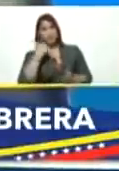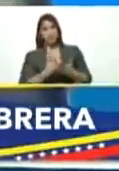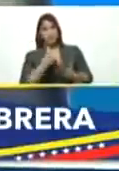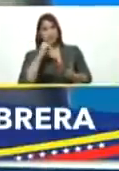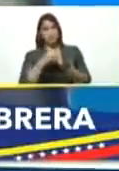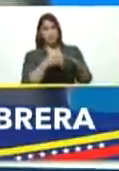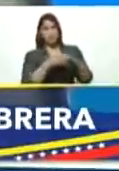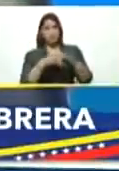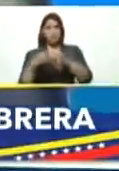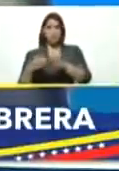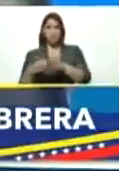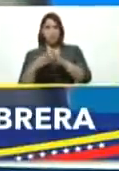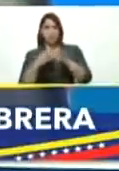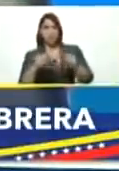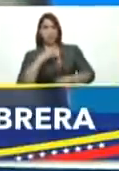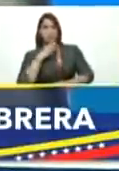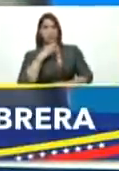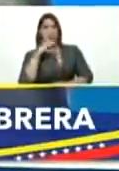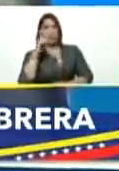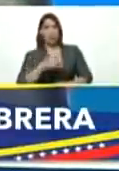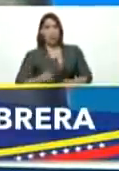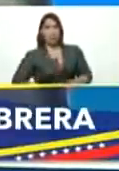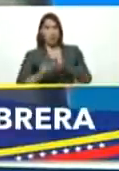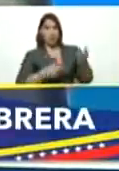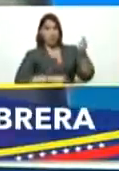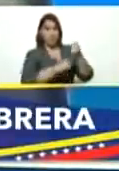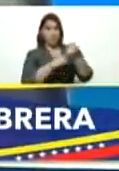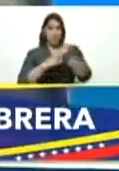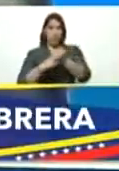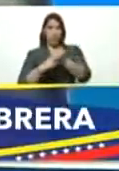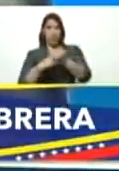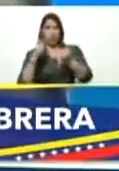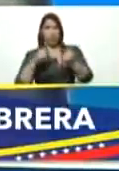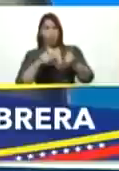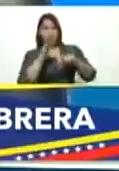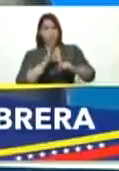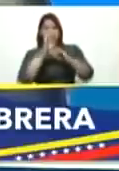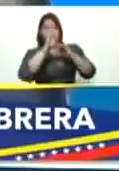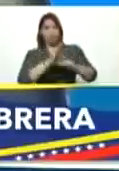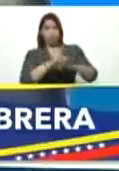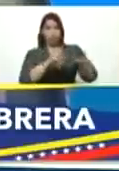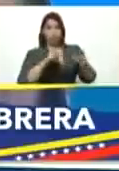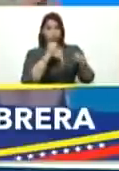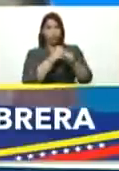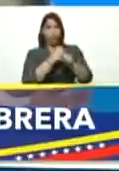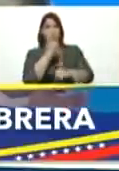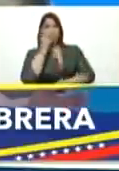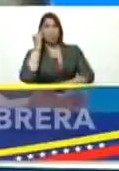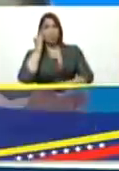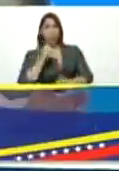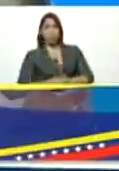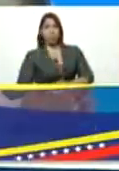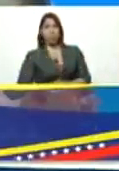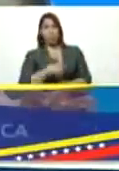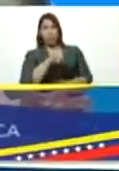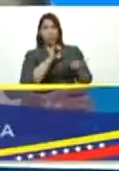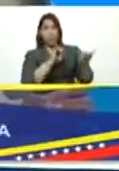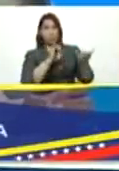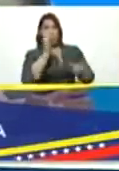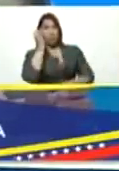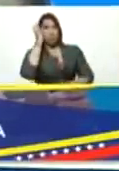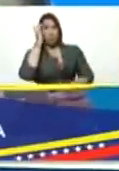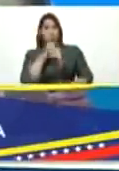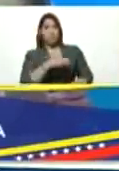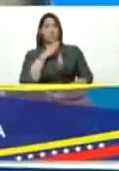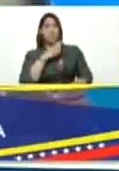sectorialización de fondo nos permite dar impulso en este caso de protección al ingreso a los trabajadores así como usted creó un